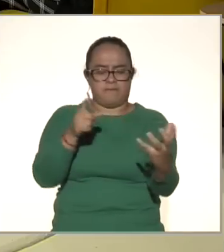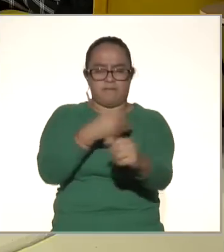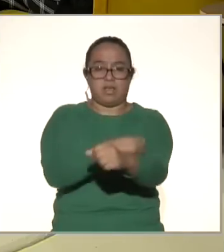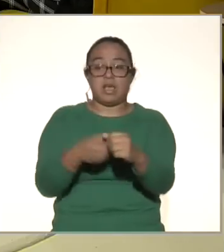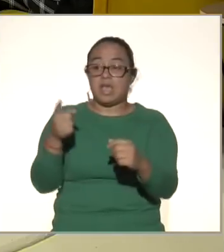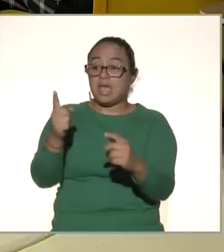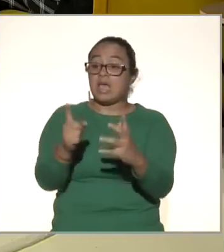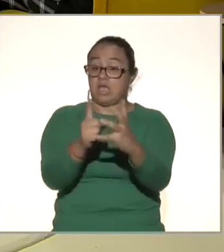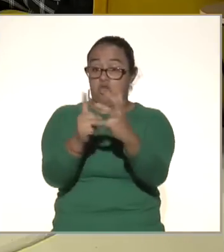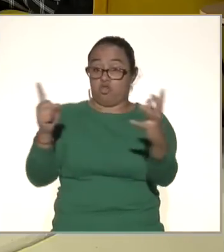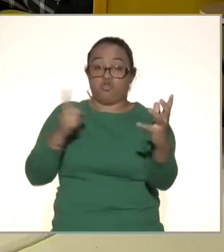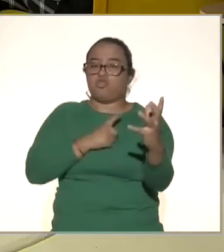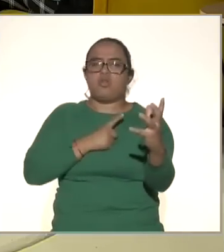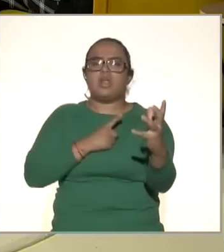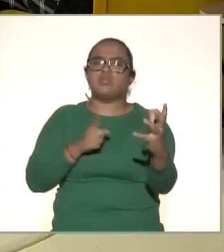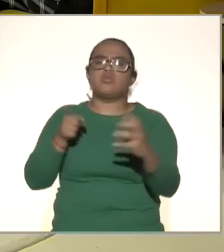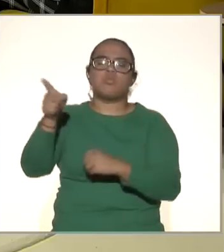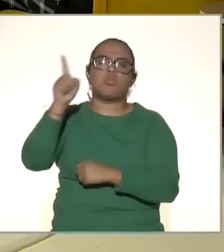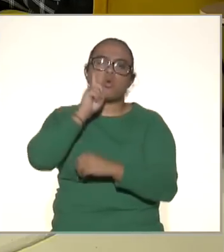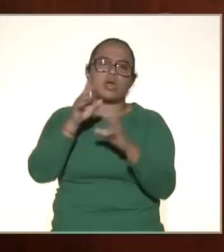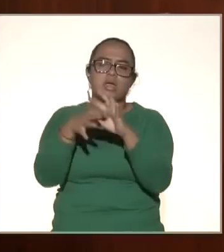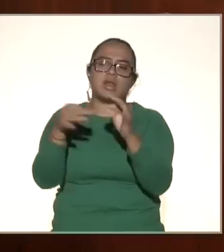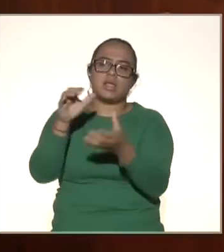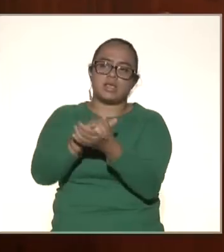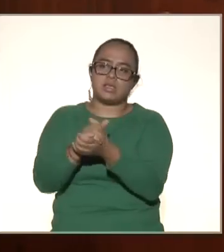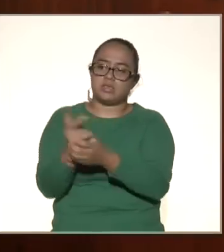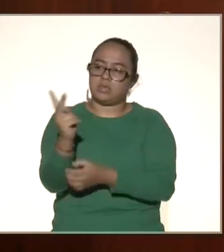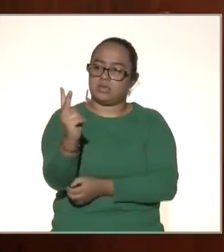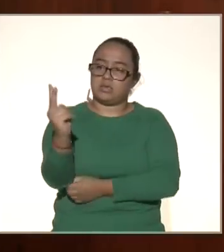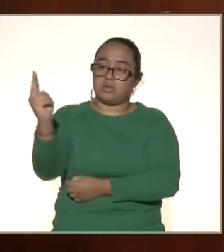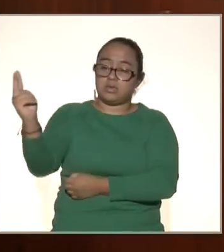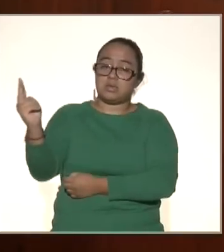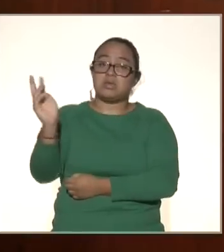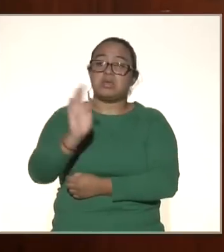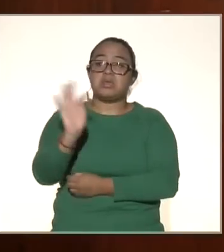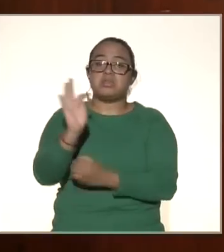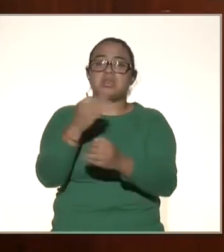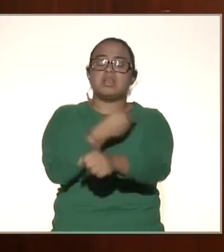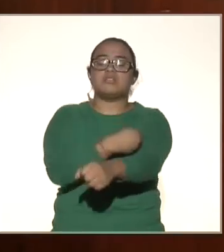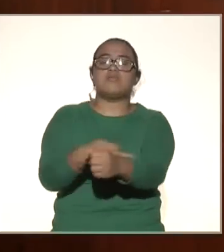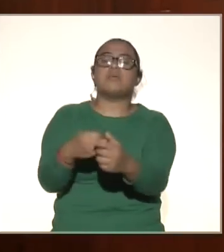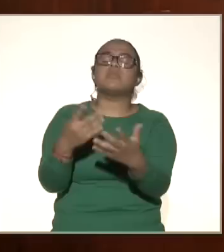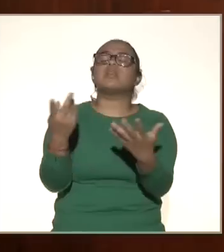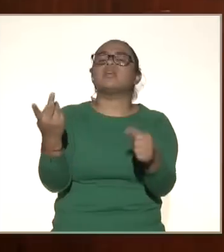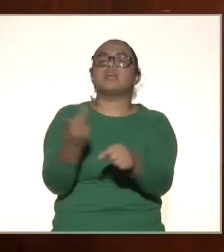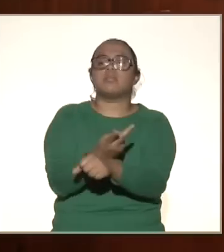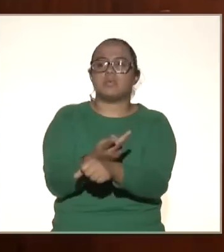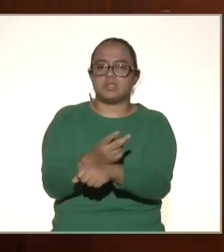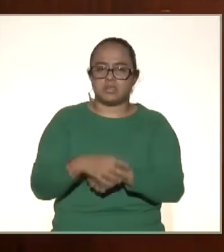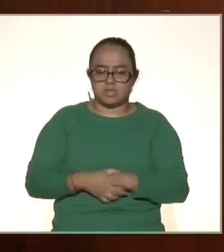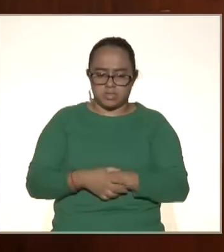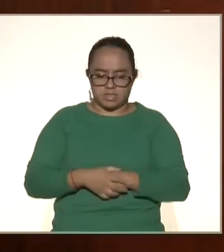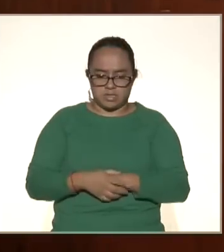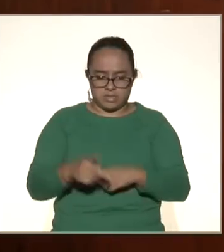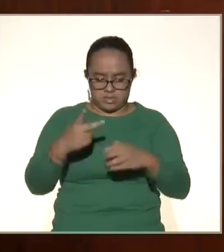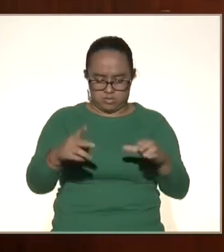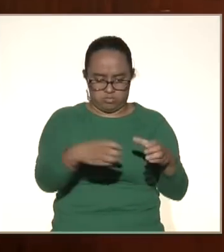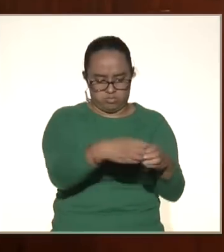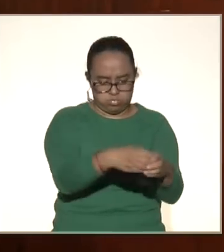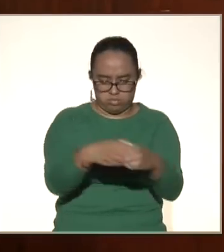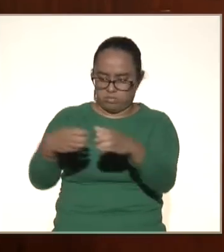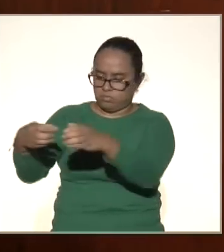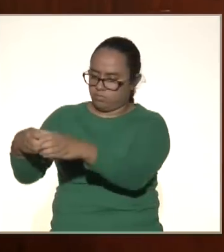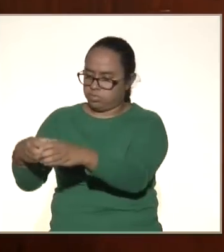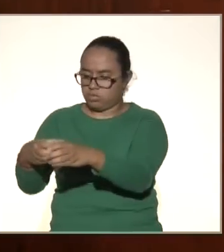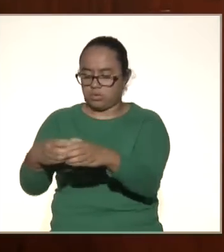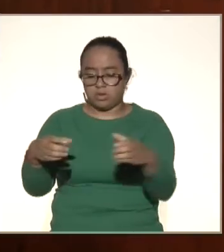sola. Ella habla de su marido y si se aísla con su familia, lo único que pasó es que en un cónclave de tribus, una